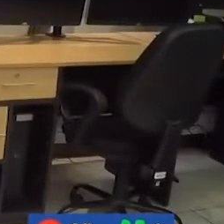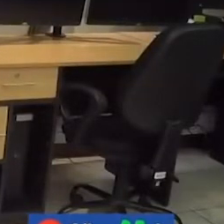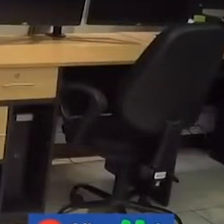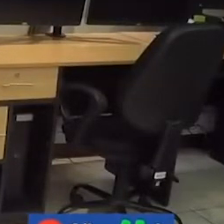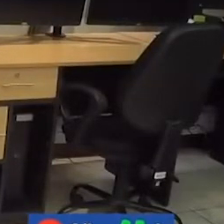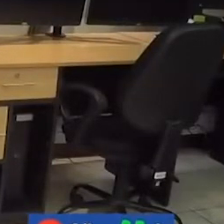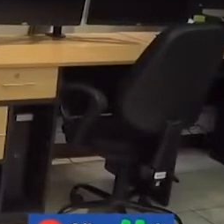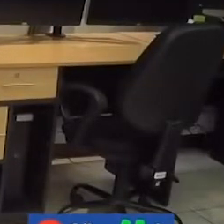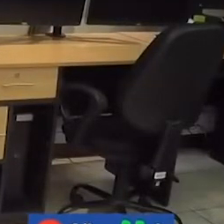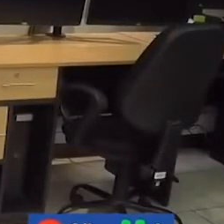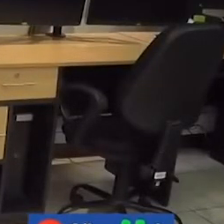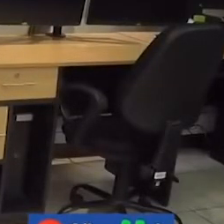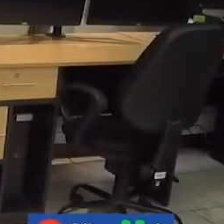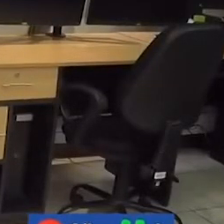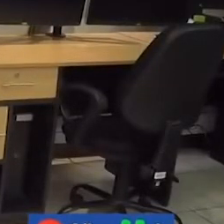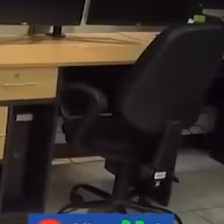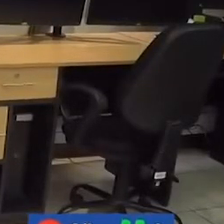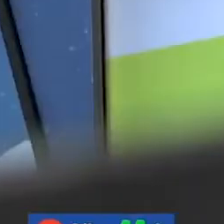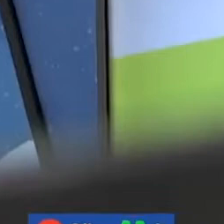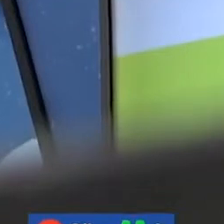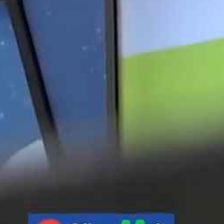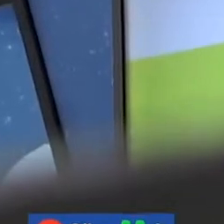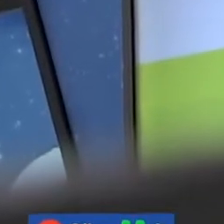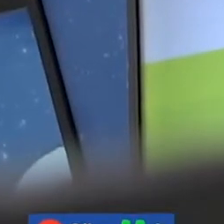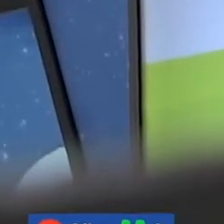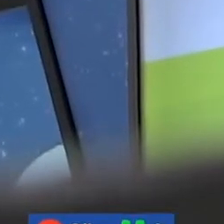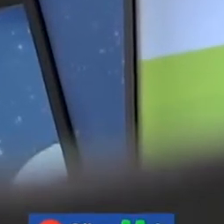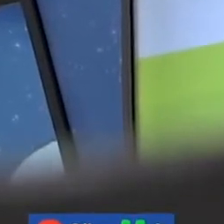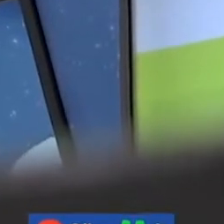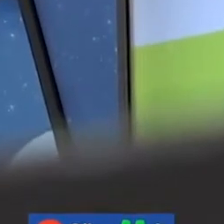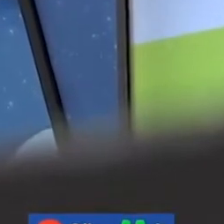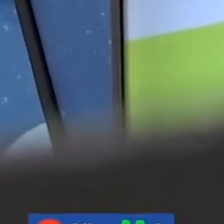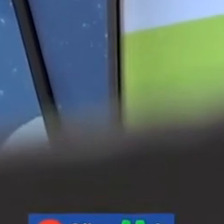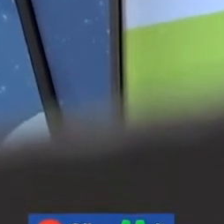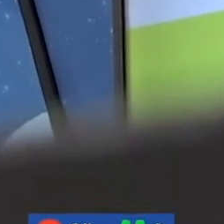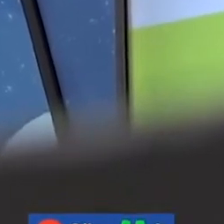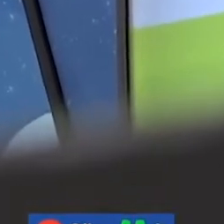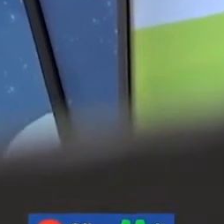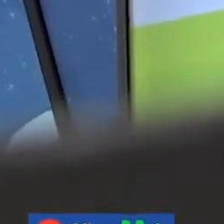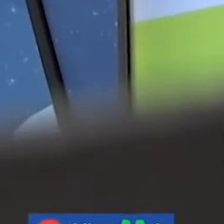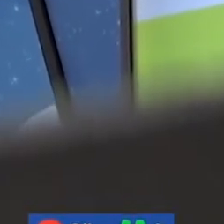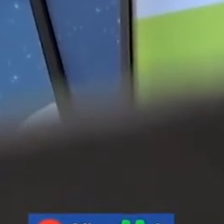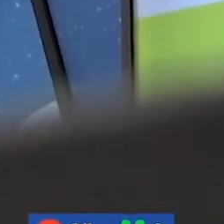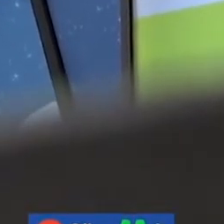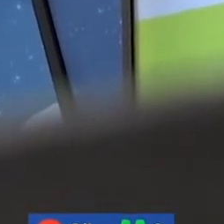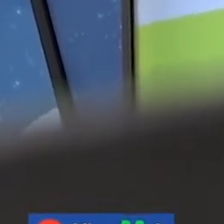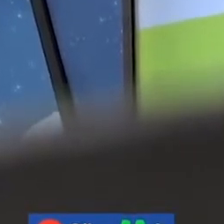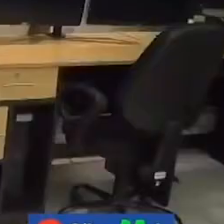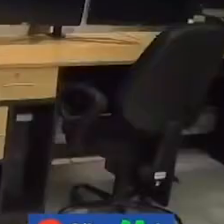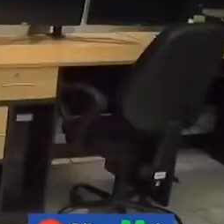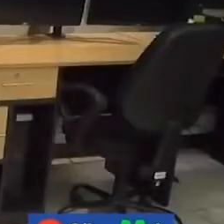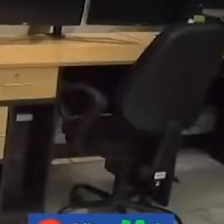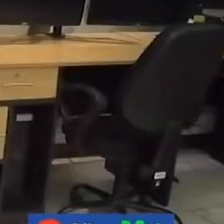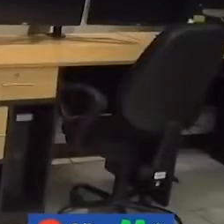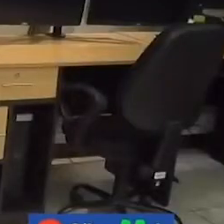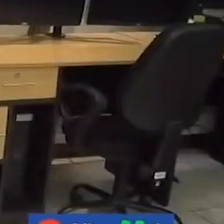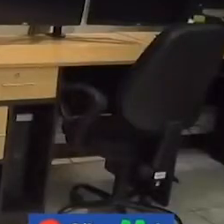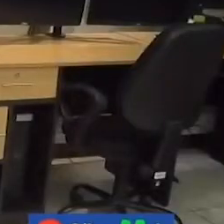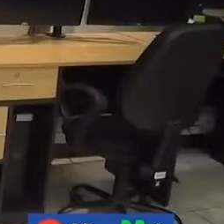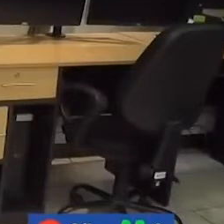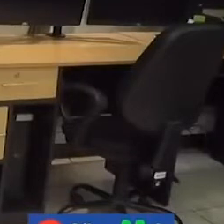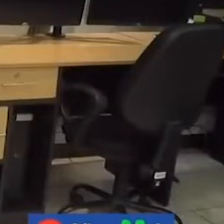qué es tan diferente Lima de la selva. Y desde ahí me empezó a gustar un poco explorar sobre el clima